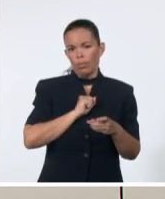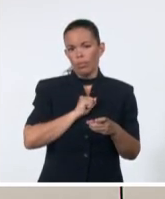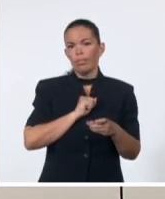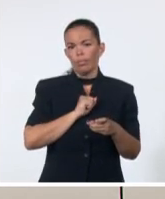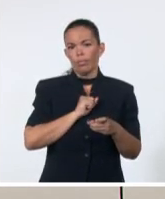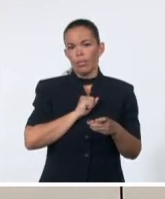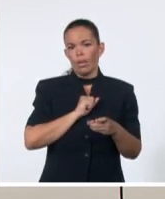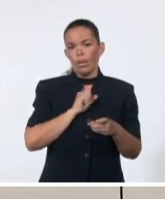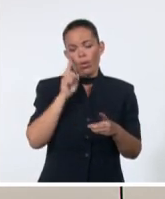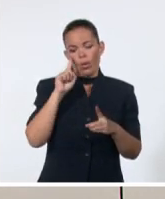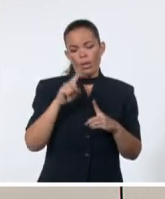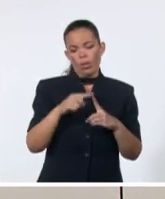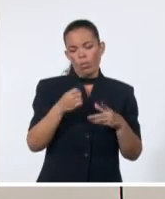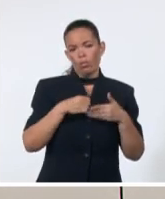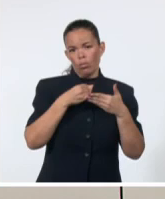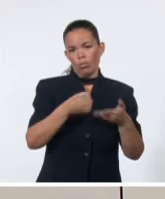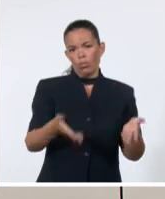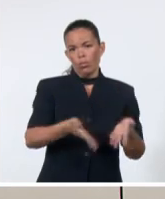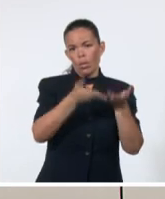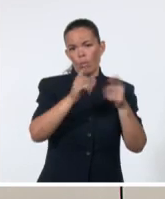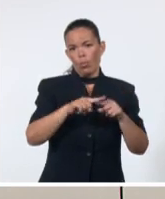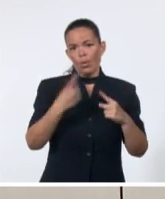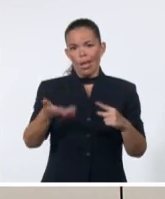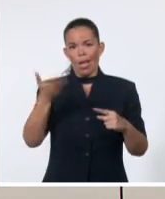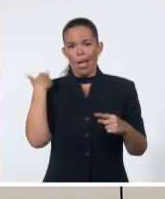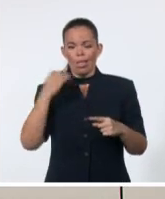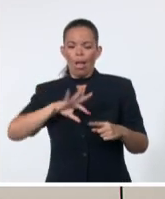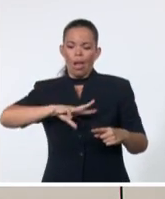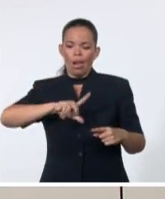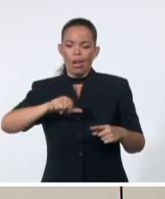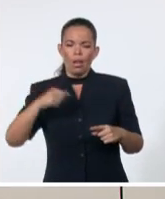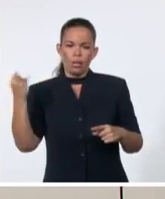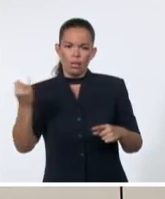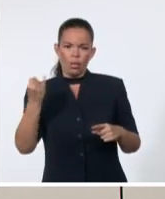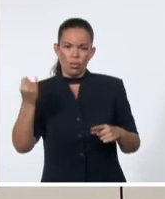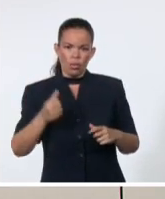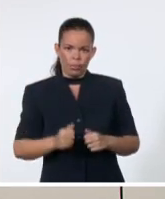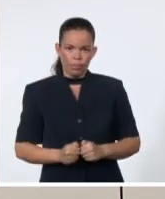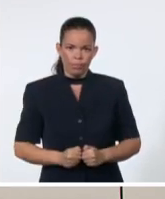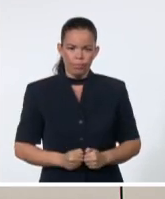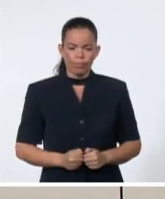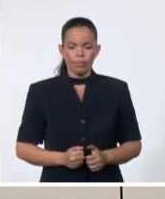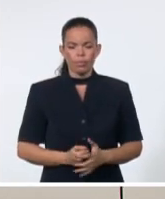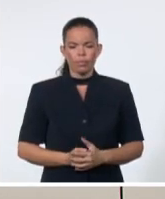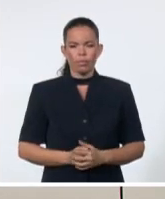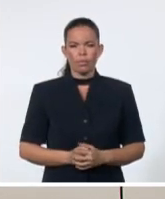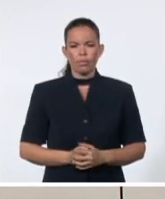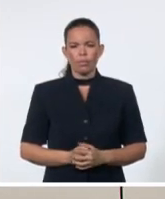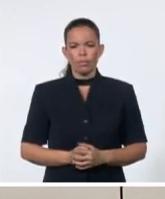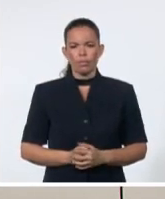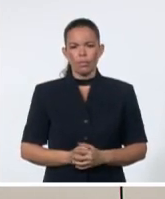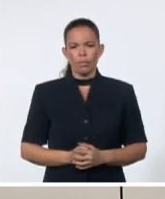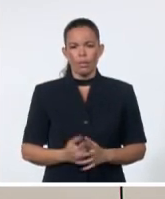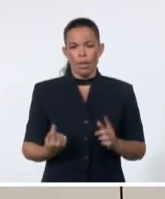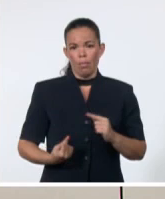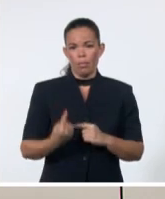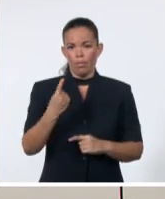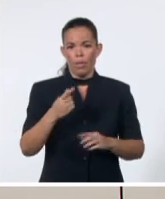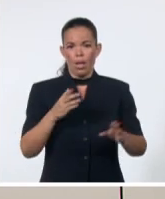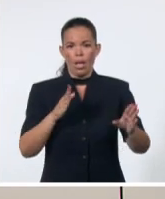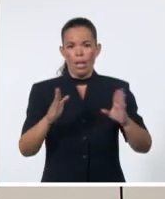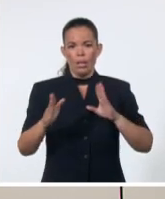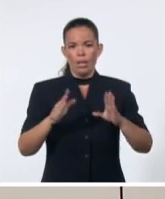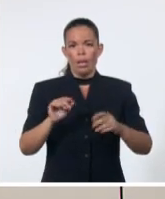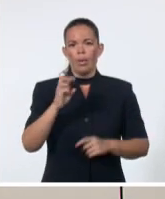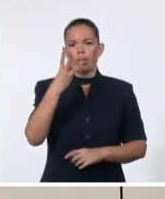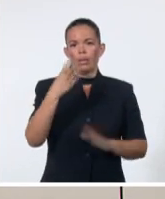partir de las medidas unilaterales y coercitivas de Estados Unidos y otros países europeos. En esta primera etapa serán